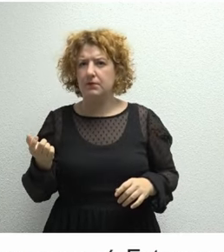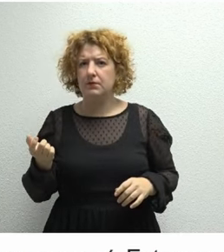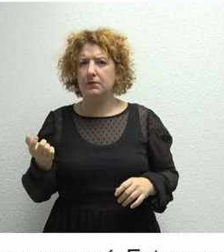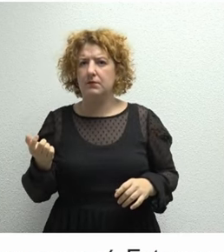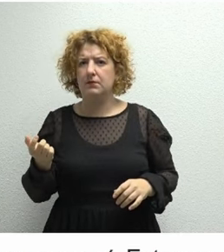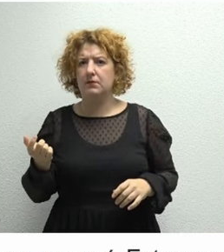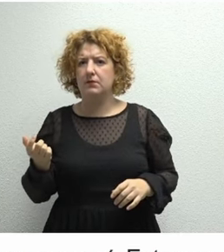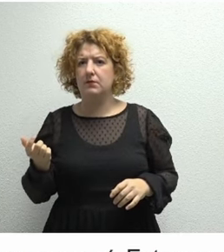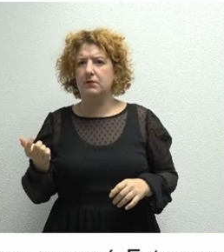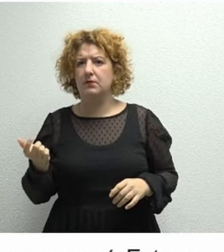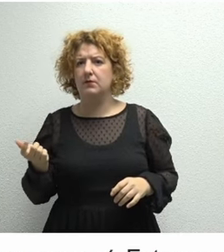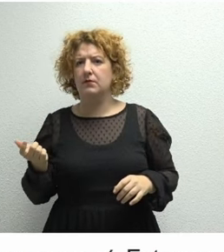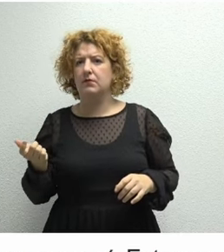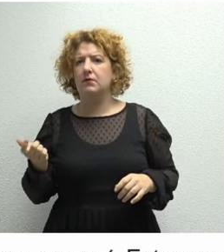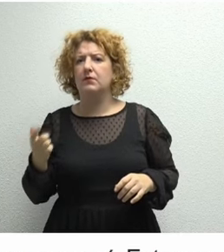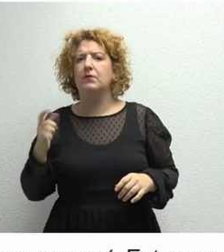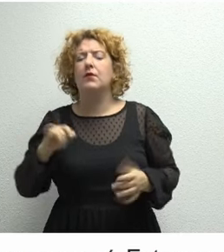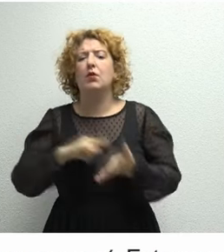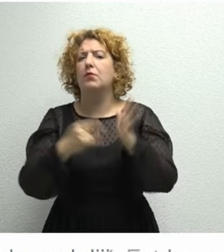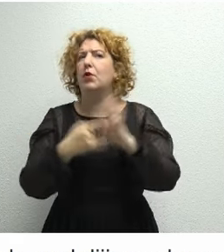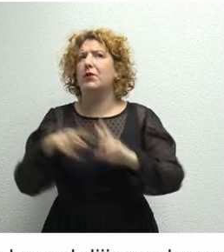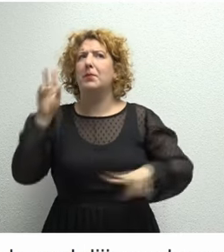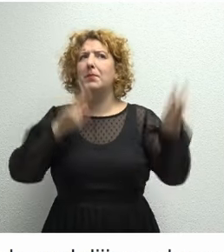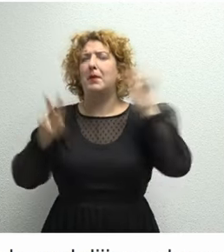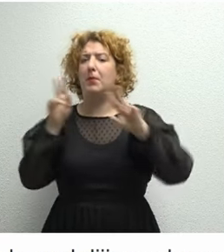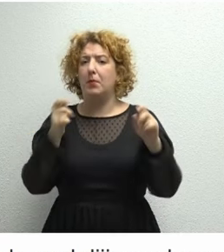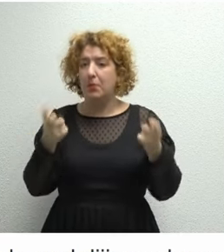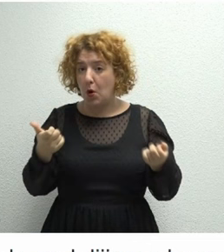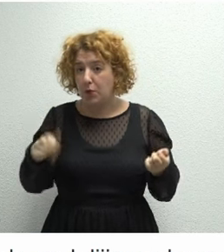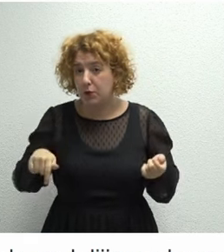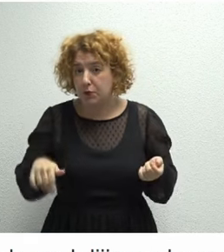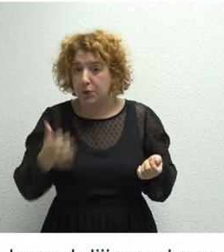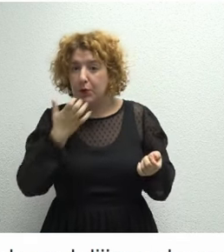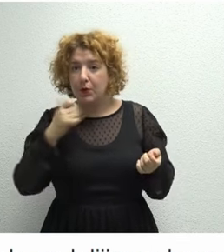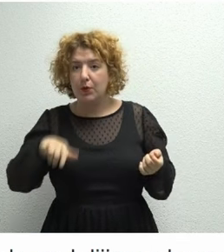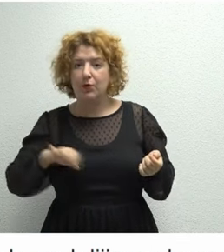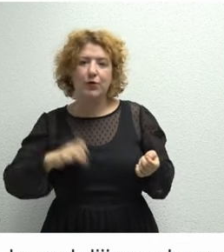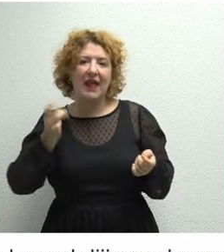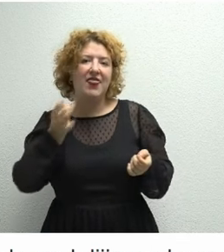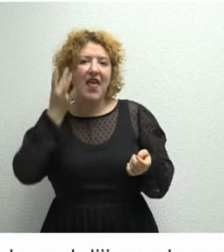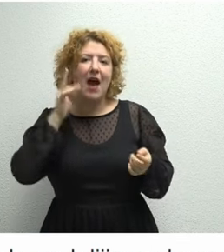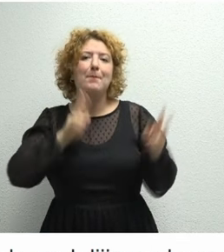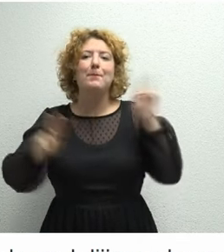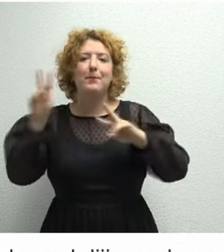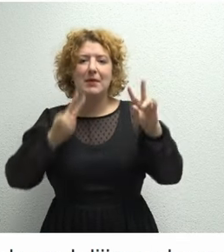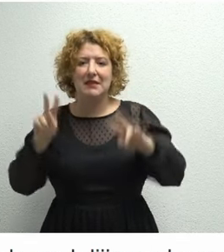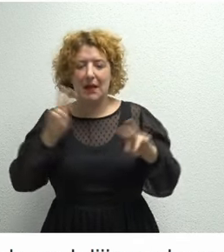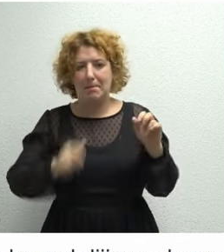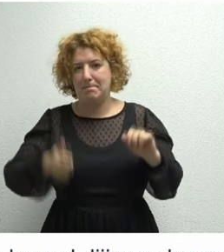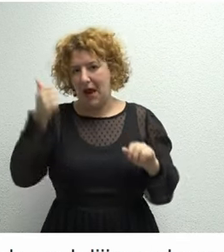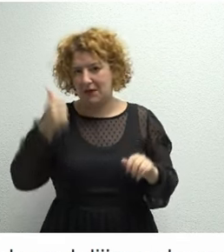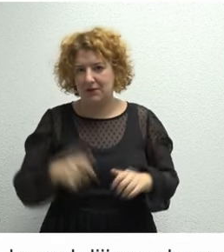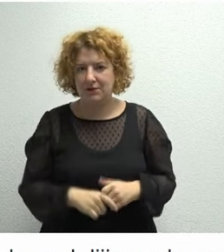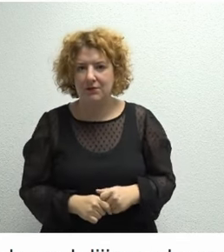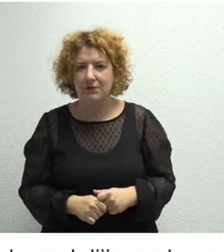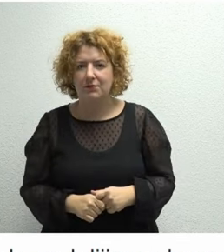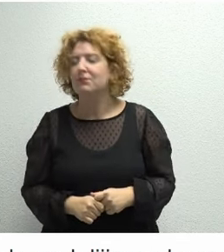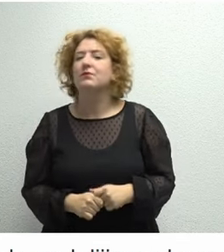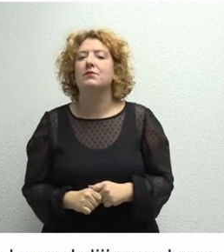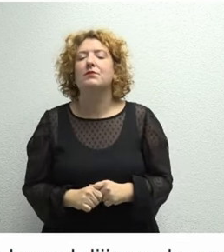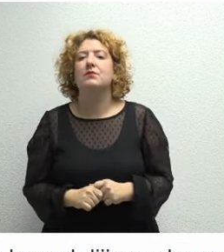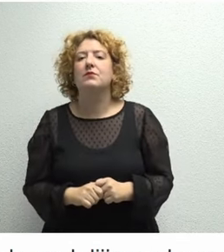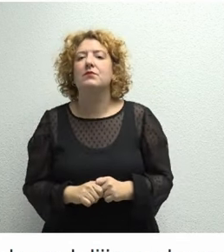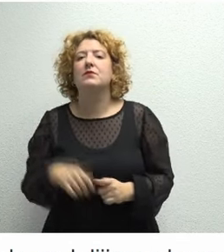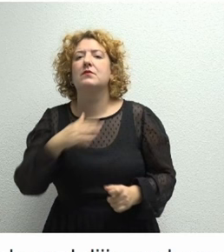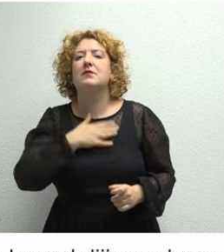visibilizado poco este proyecto Y hoy por ejemplo pues pues esa es un poco la idea no visibilizar este proyecto y decir un poco